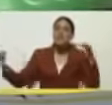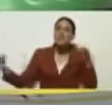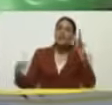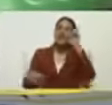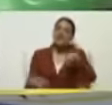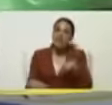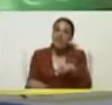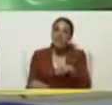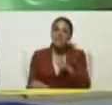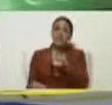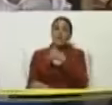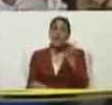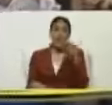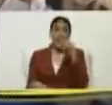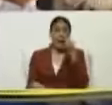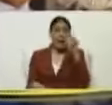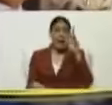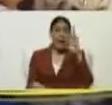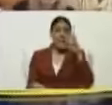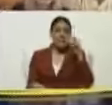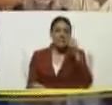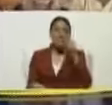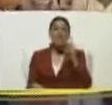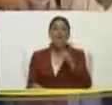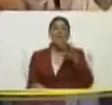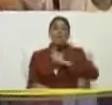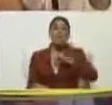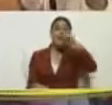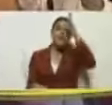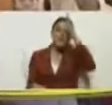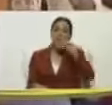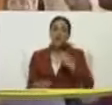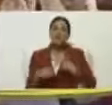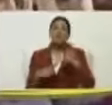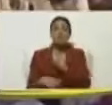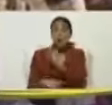García viene de Falcón? Así es. ¡Prima!